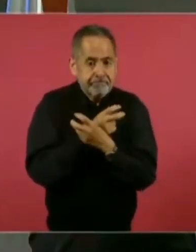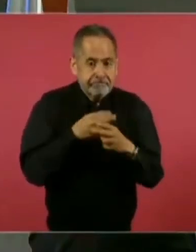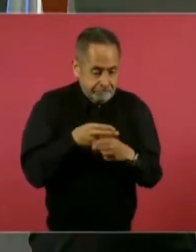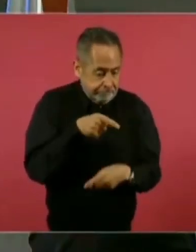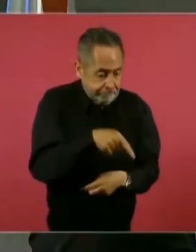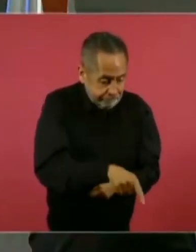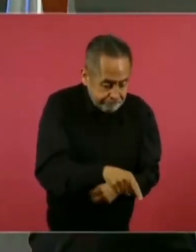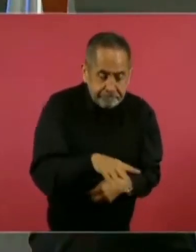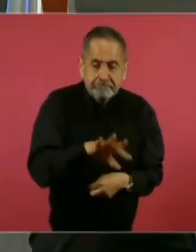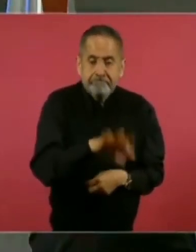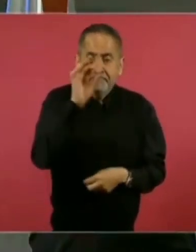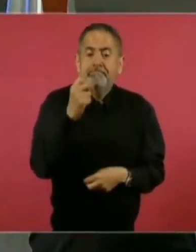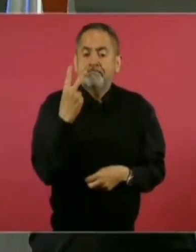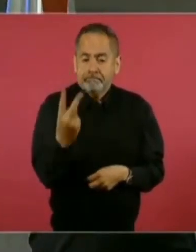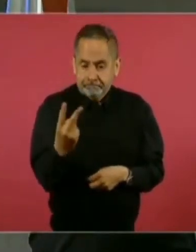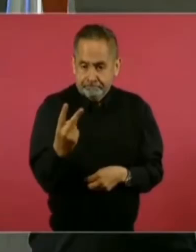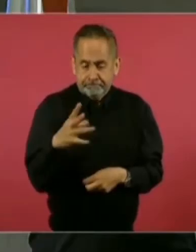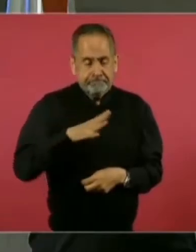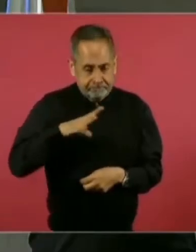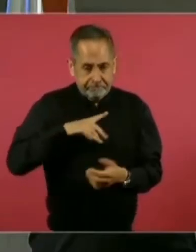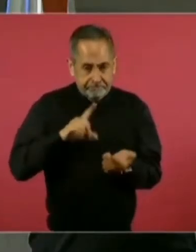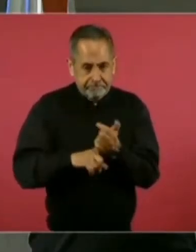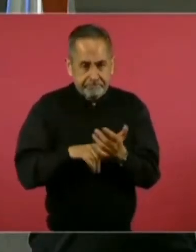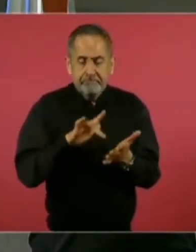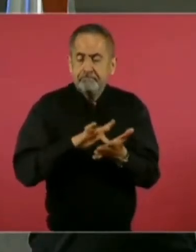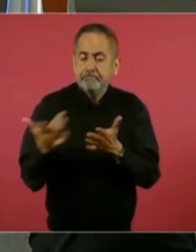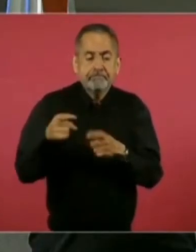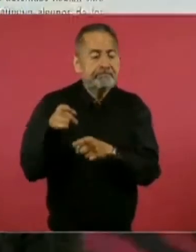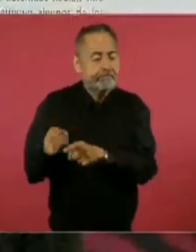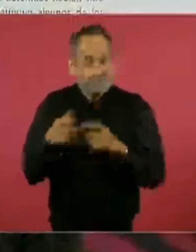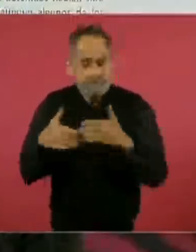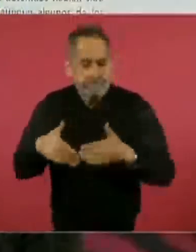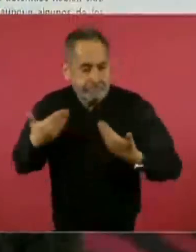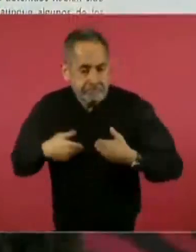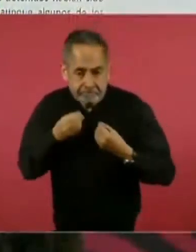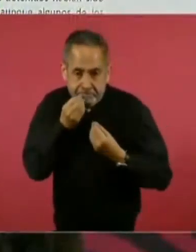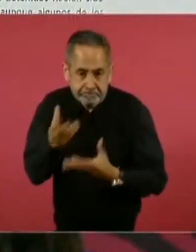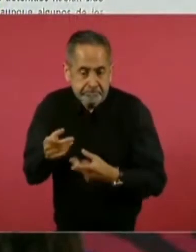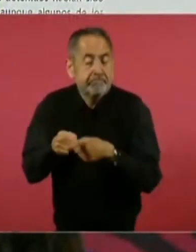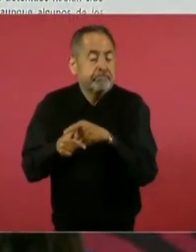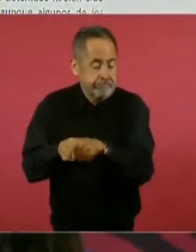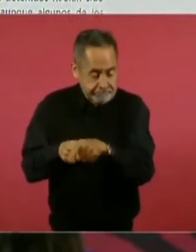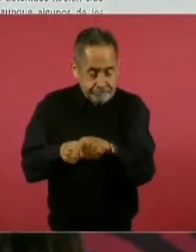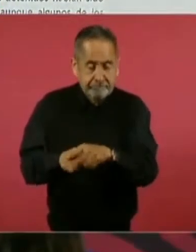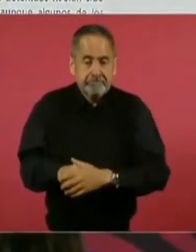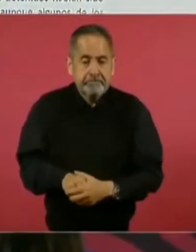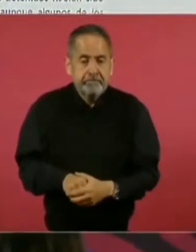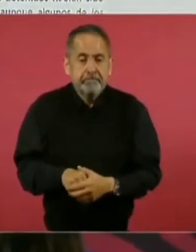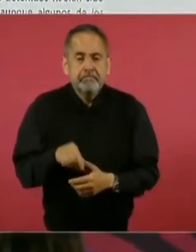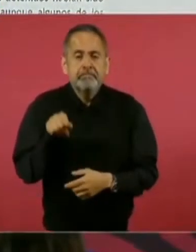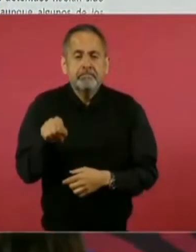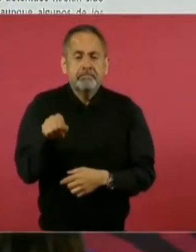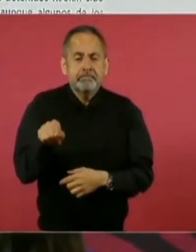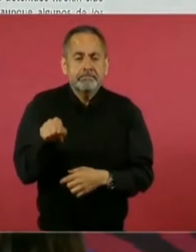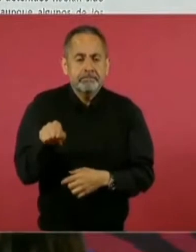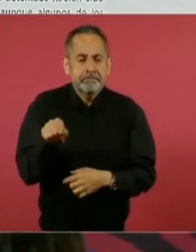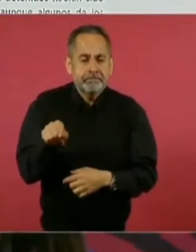desaparecidos. Eso lo hicimos en los 2